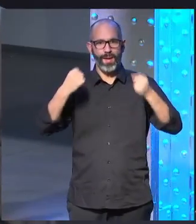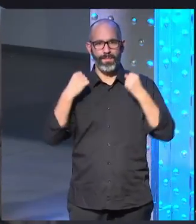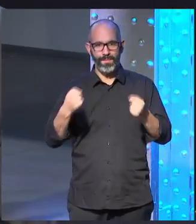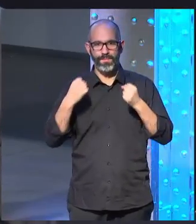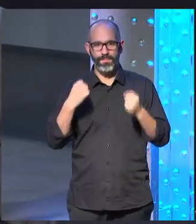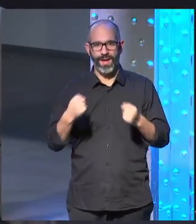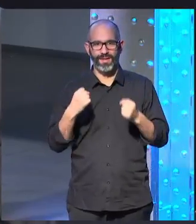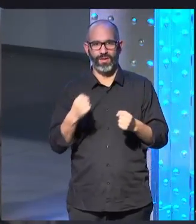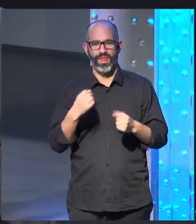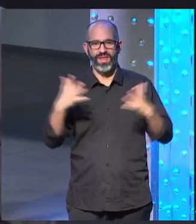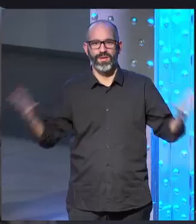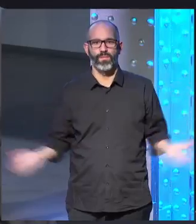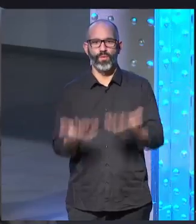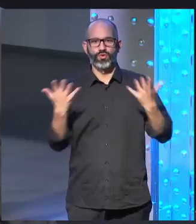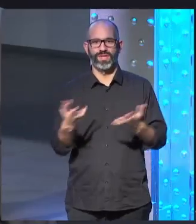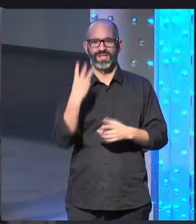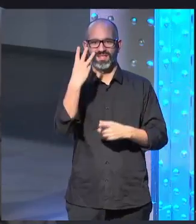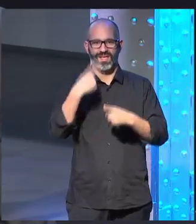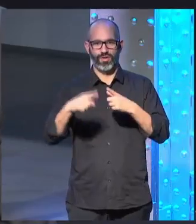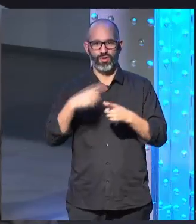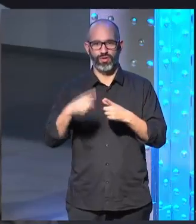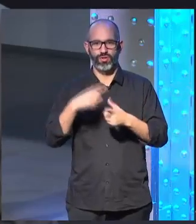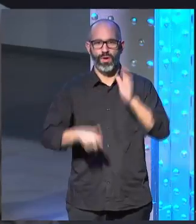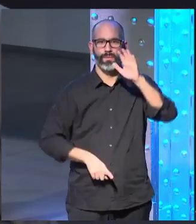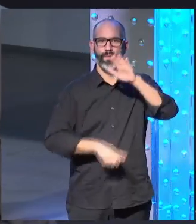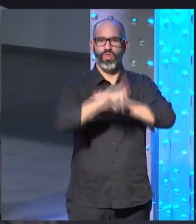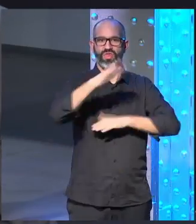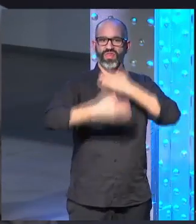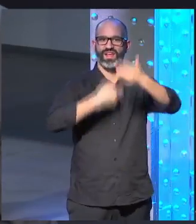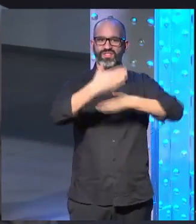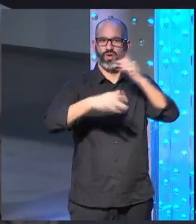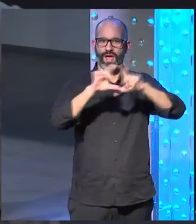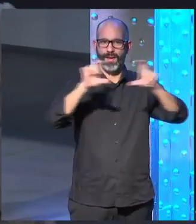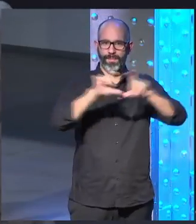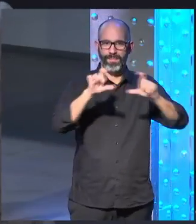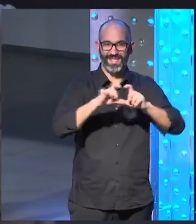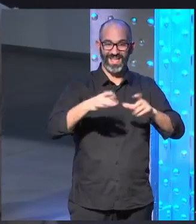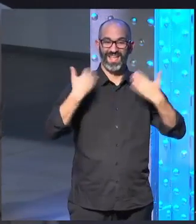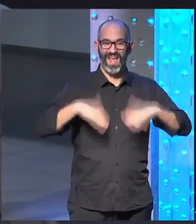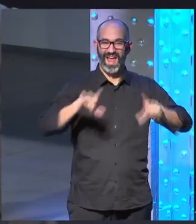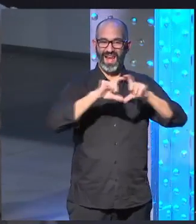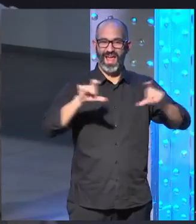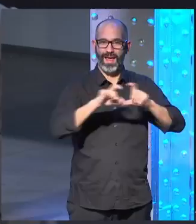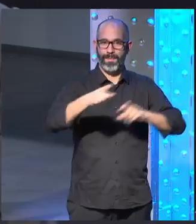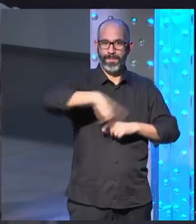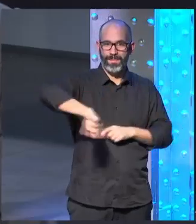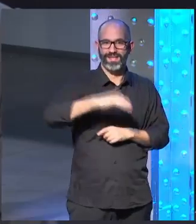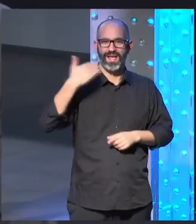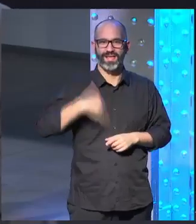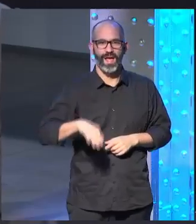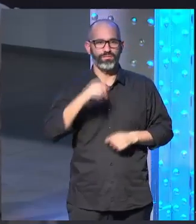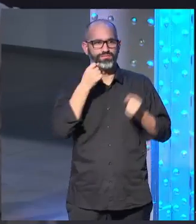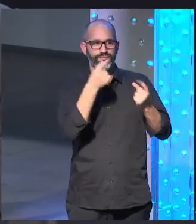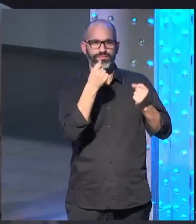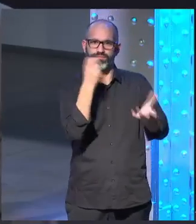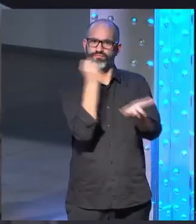a impulsar tres cosas. Los procesos de inserción en la empresa. Las empresas ya se están poniendo